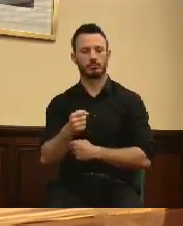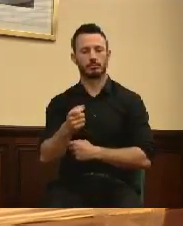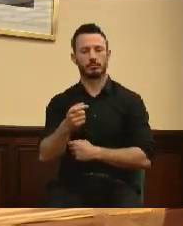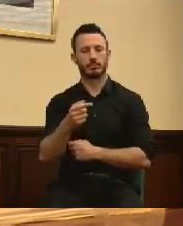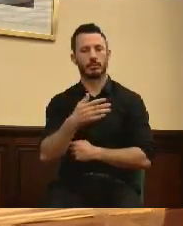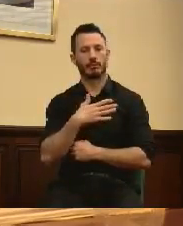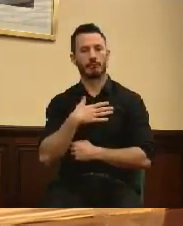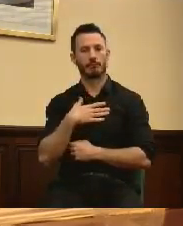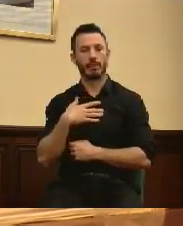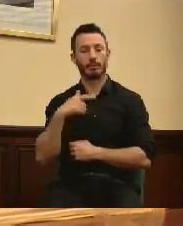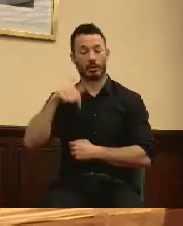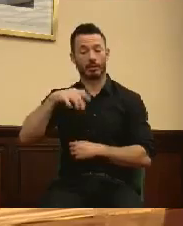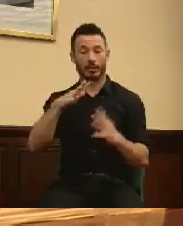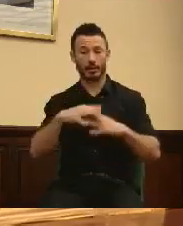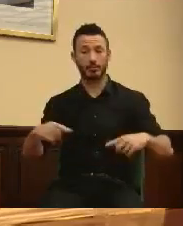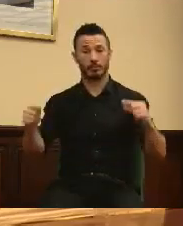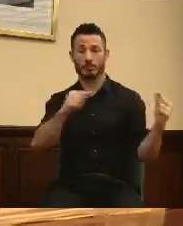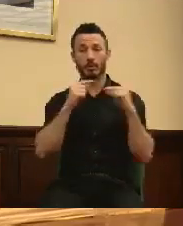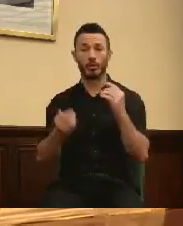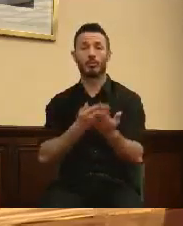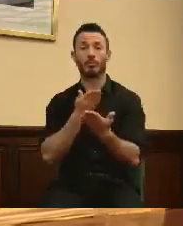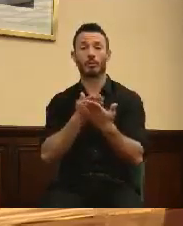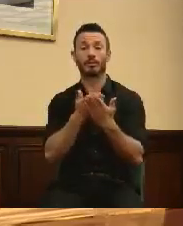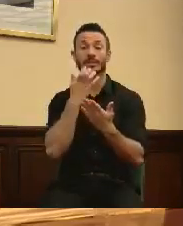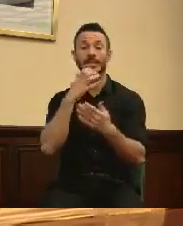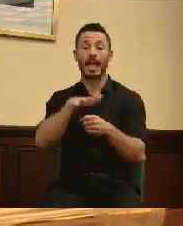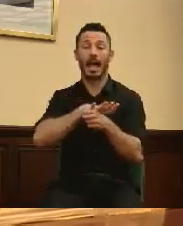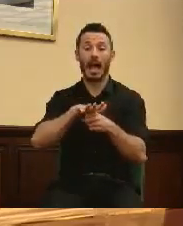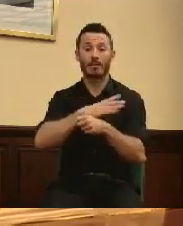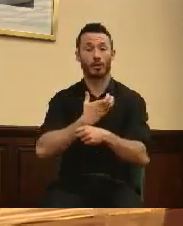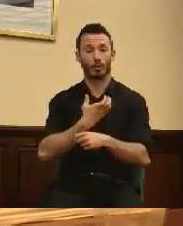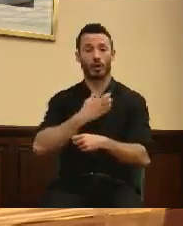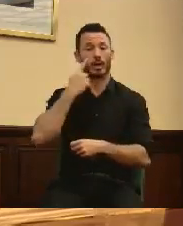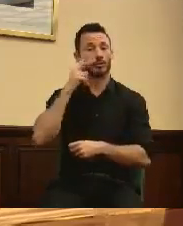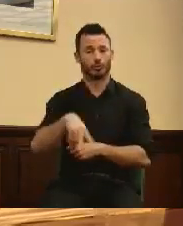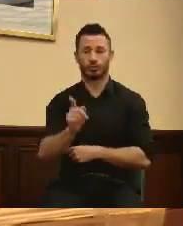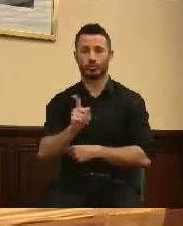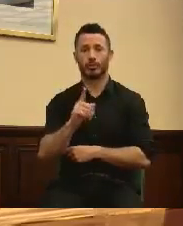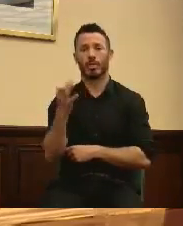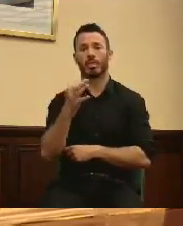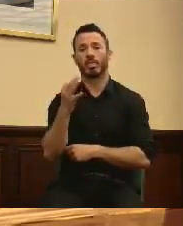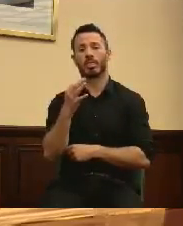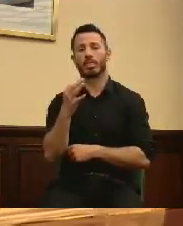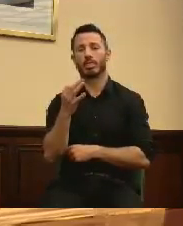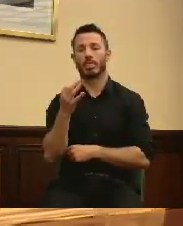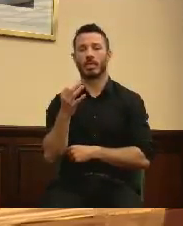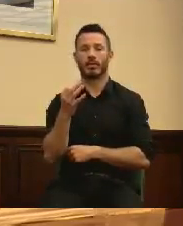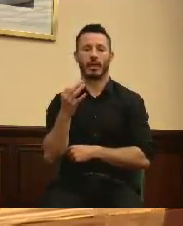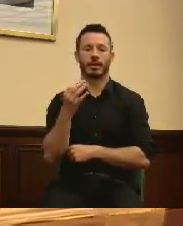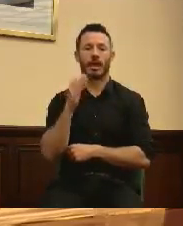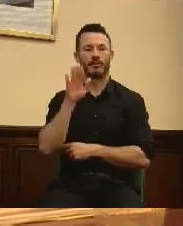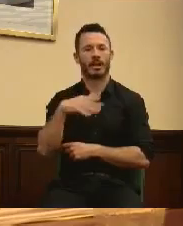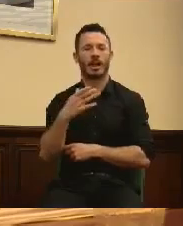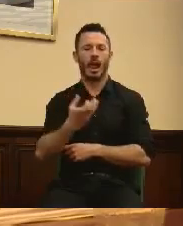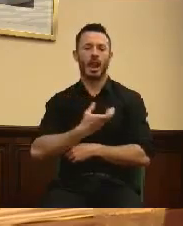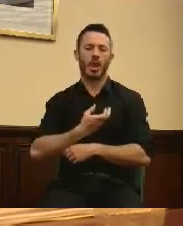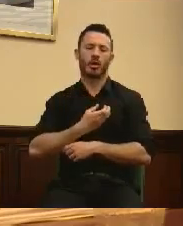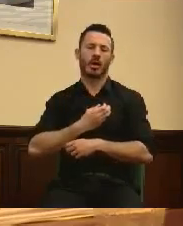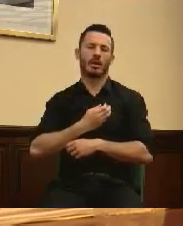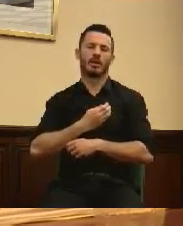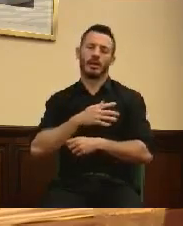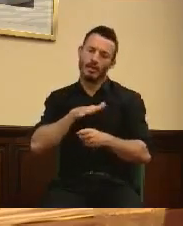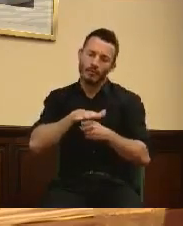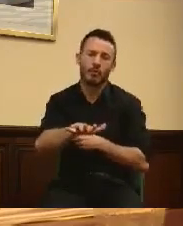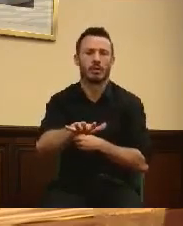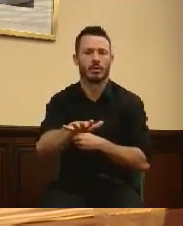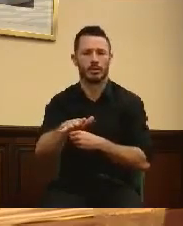mociones que se elevan en este Pleno y que no son de ámbito local contengan siempre propuestas que bajen hasta lo local. Y aun tratándose de asuntos que